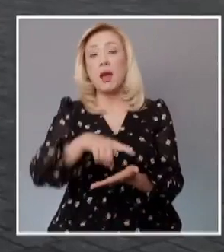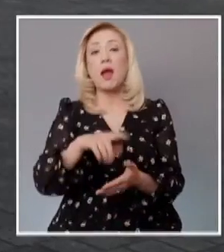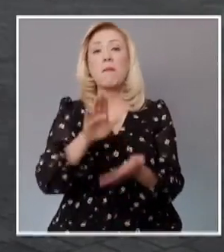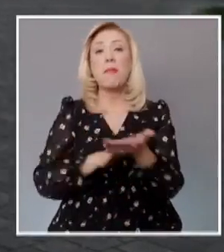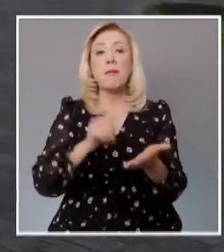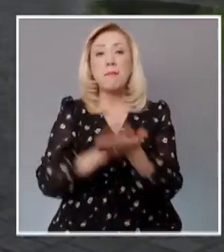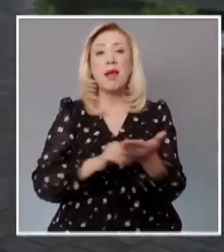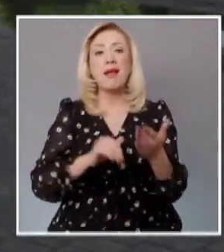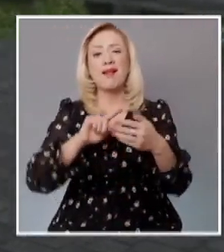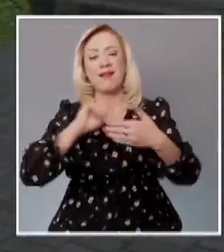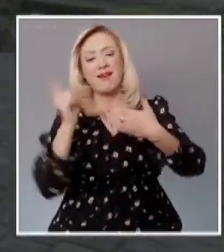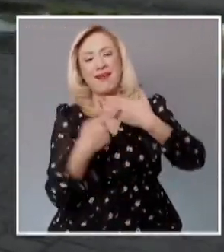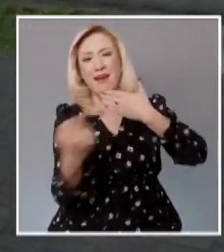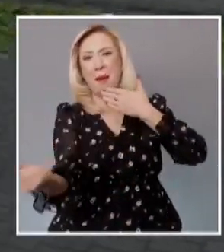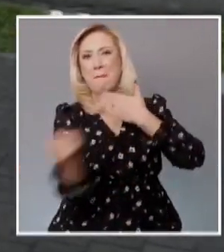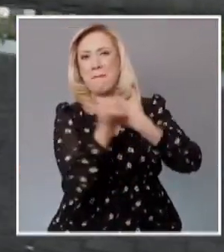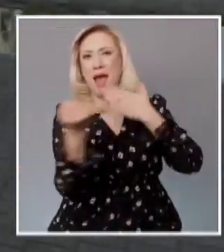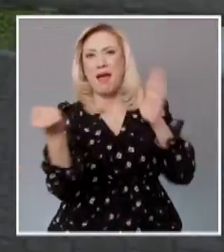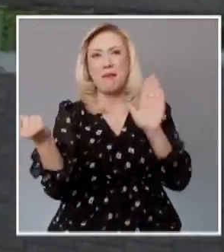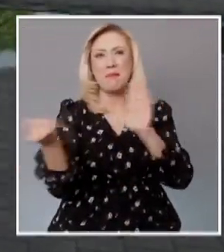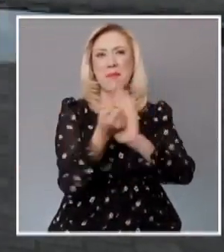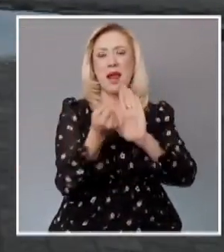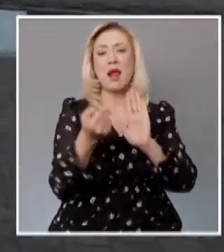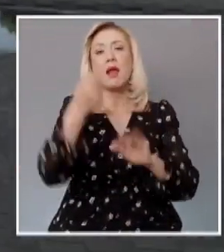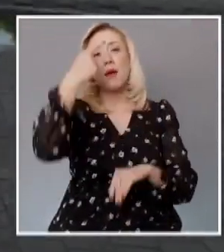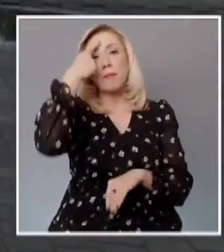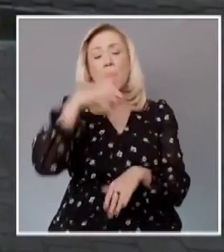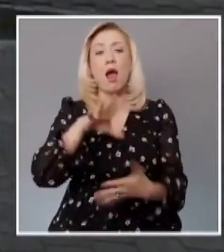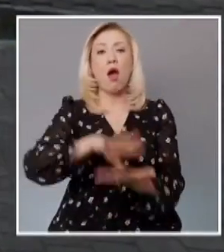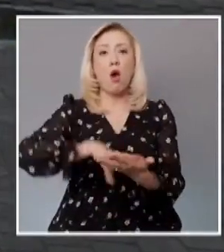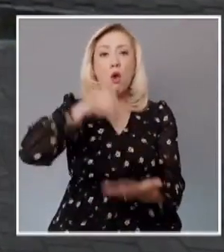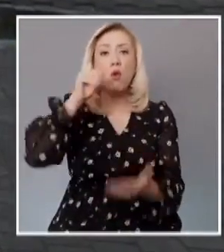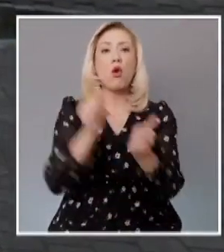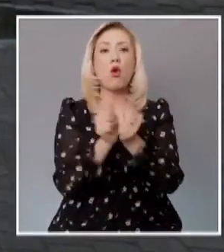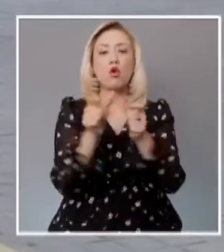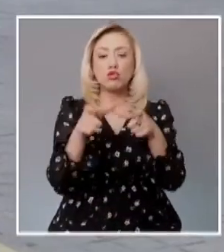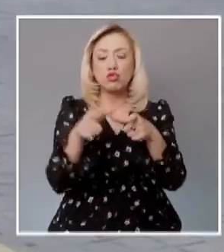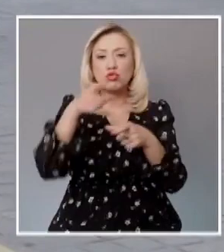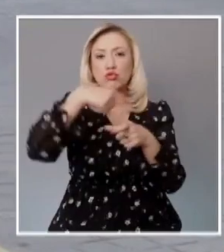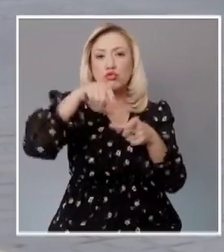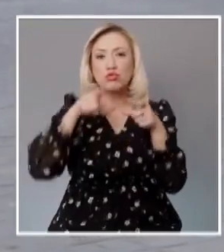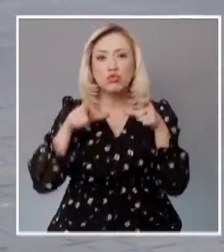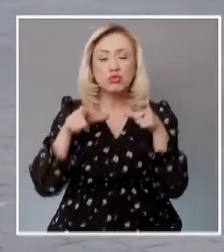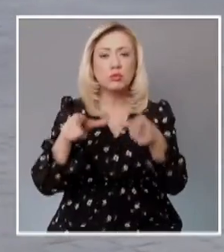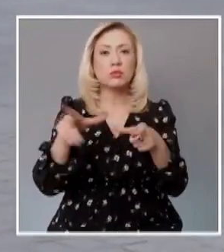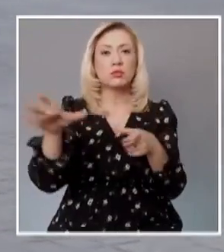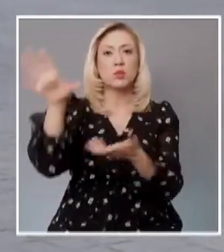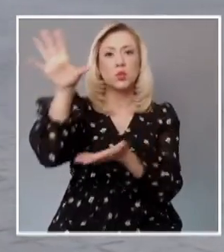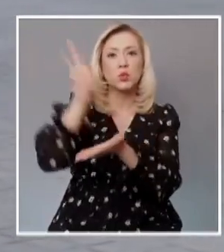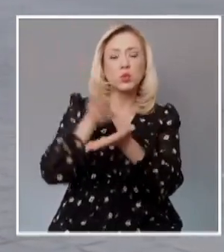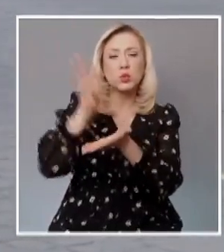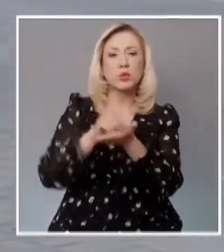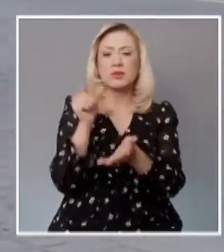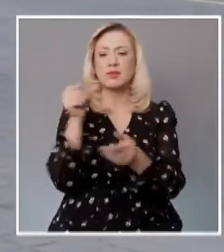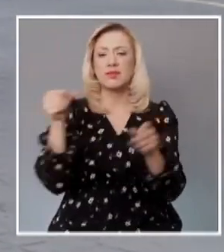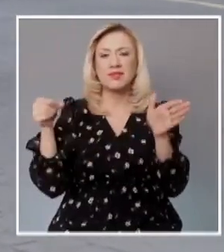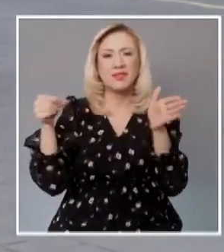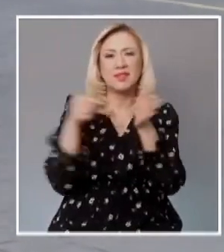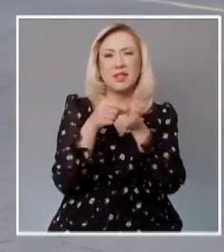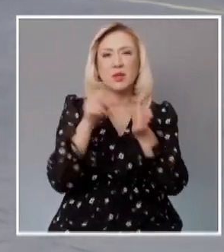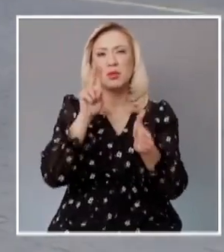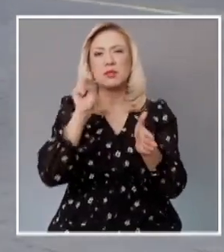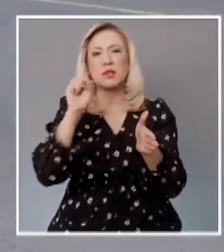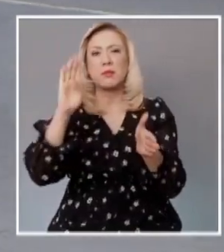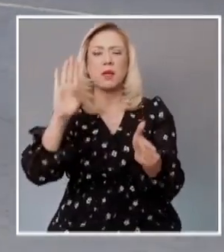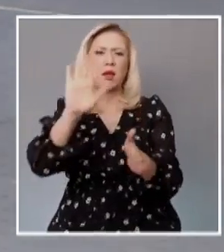la reproducción de información en medios magnéticos, misma que fue invalidada por violar el principio de gratuidad